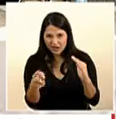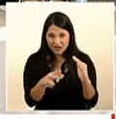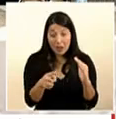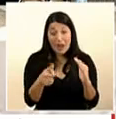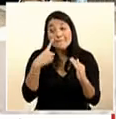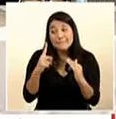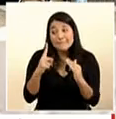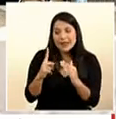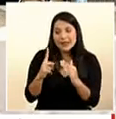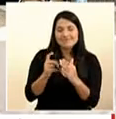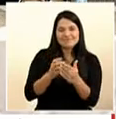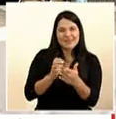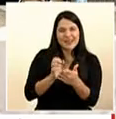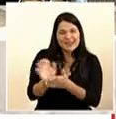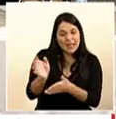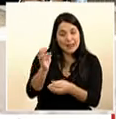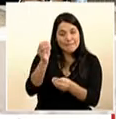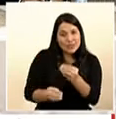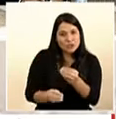utilizar medidas así